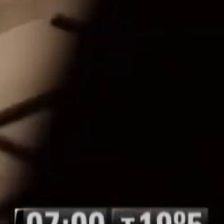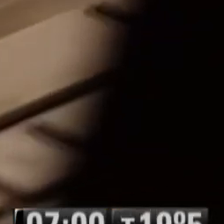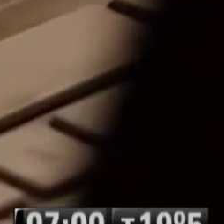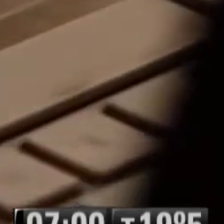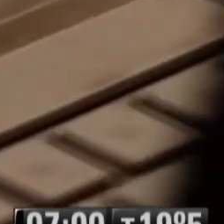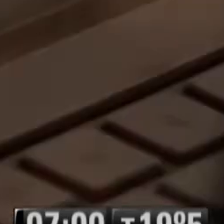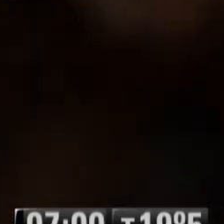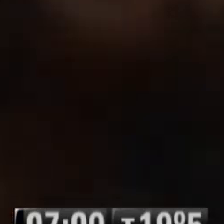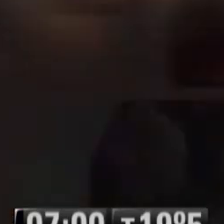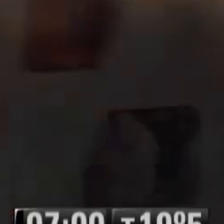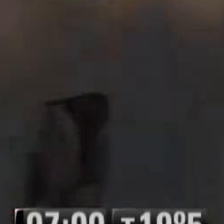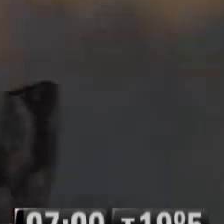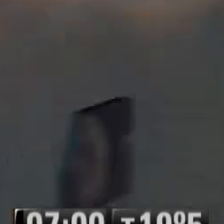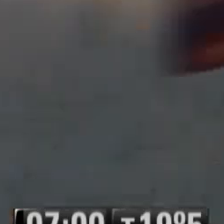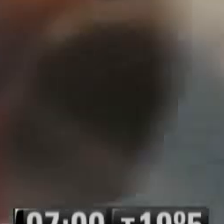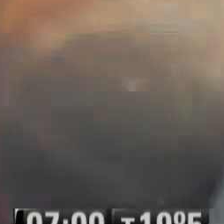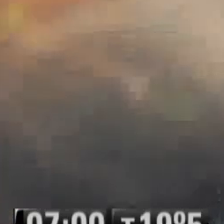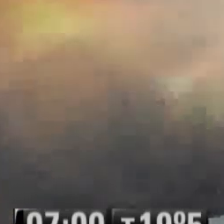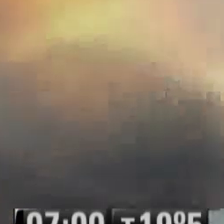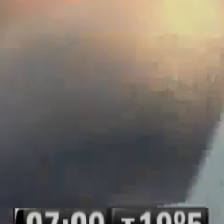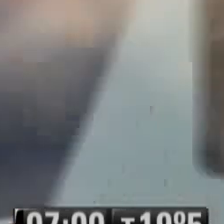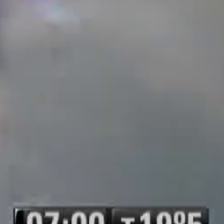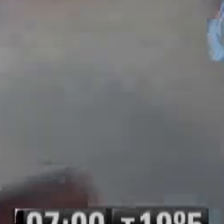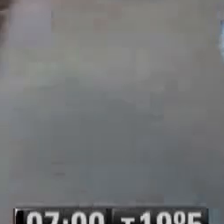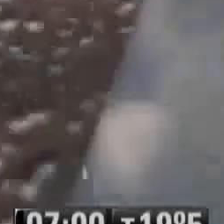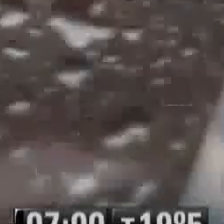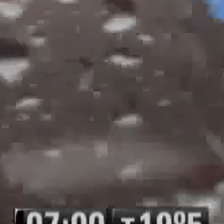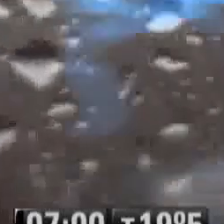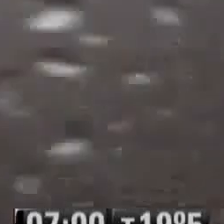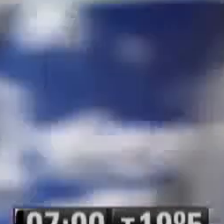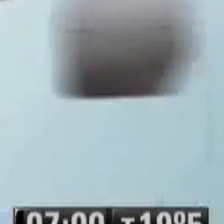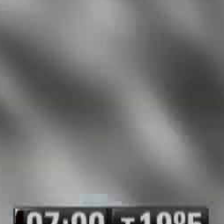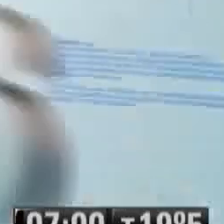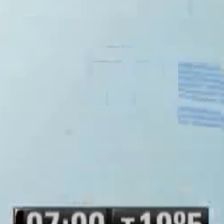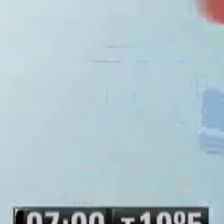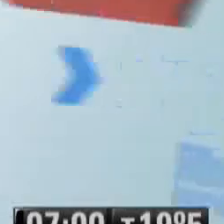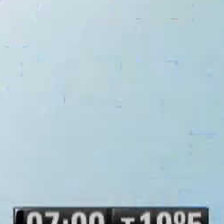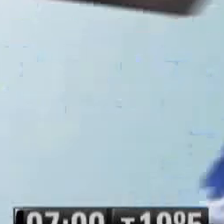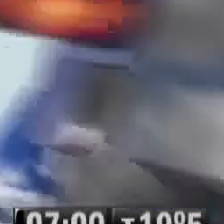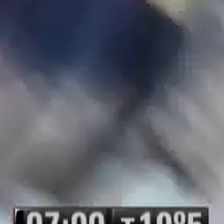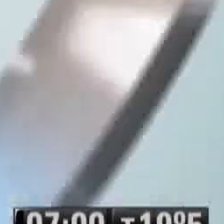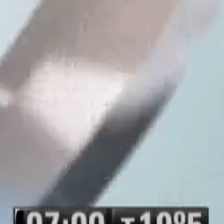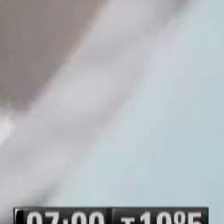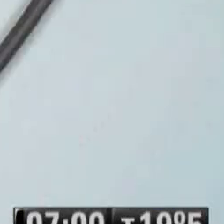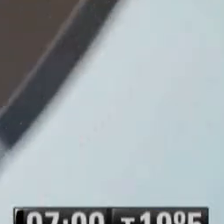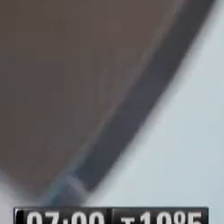Sombras de cocta y no huele.